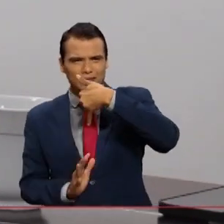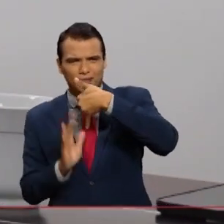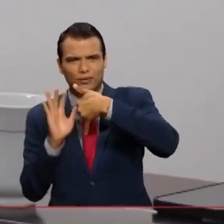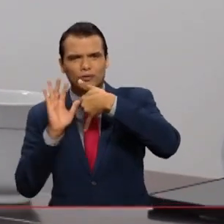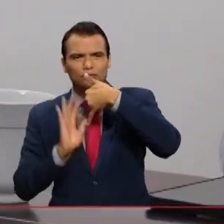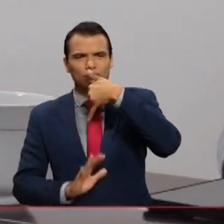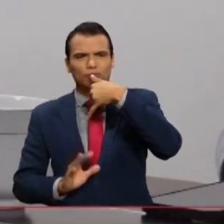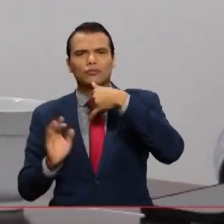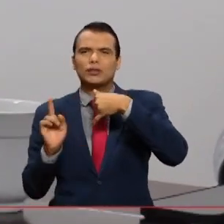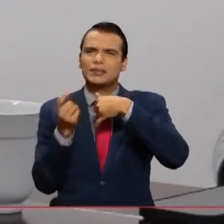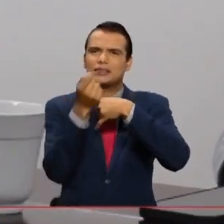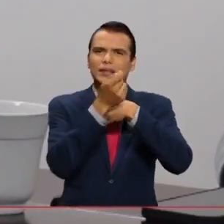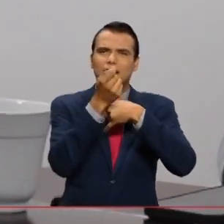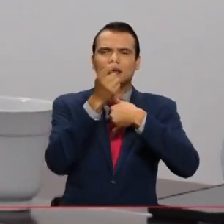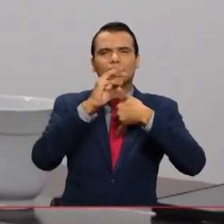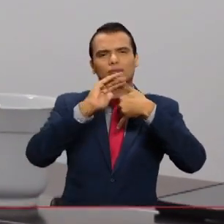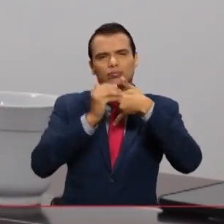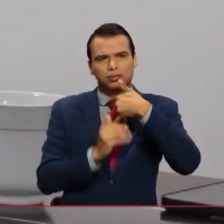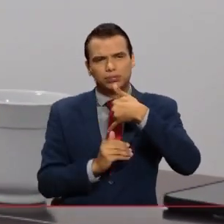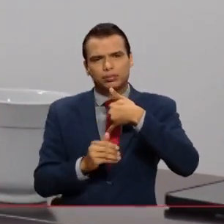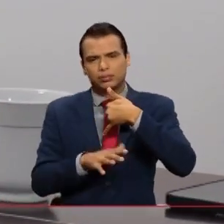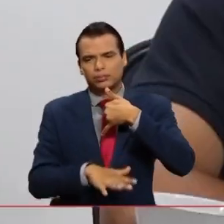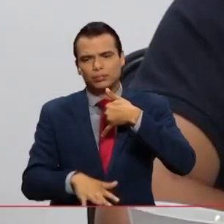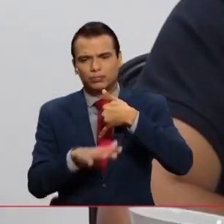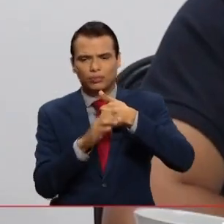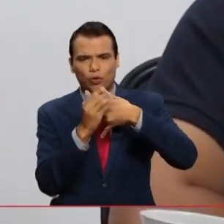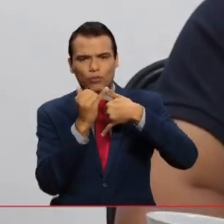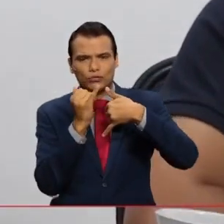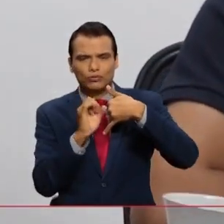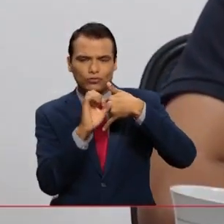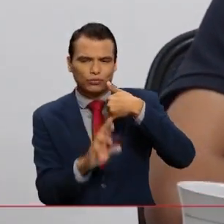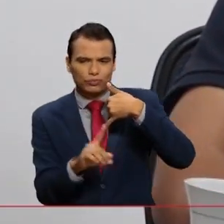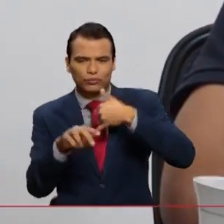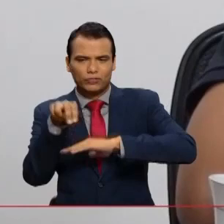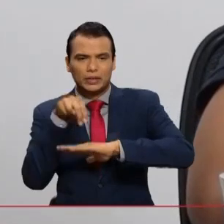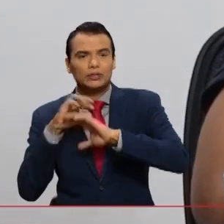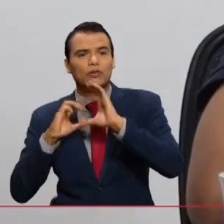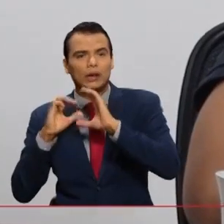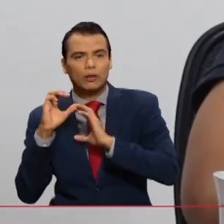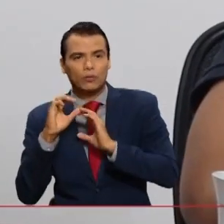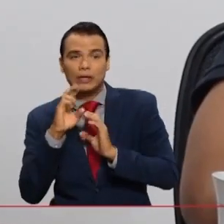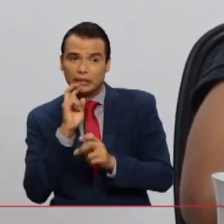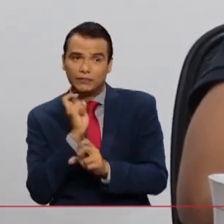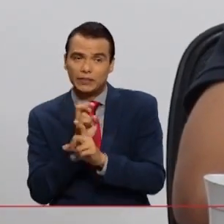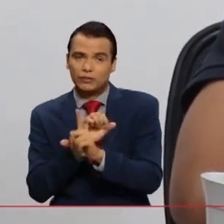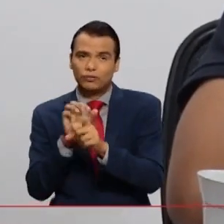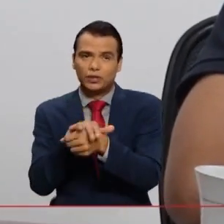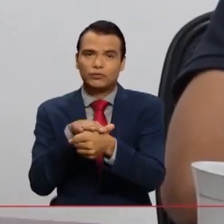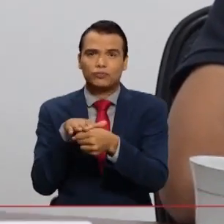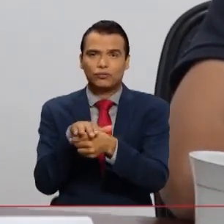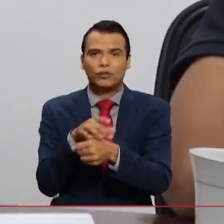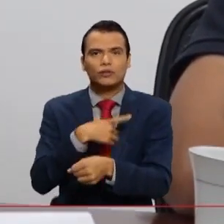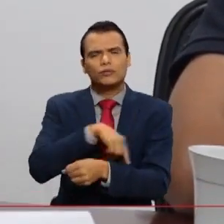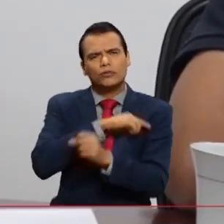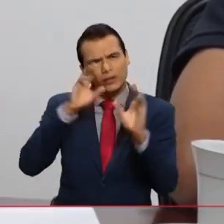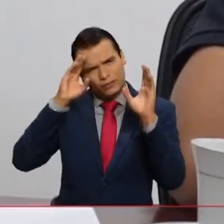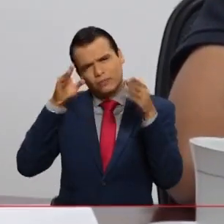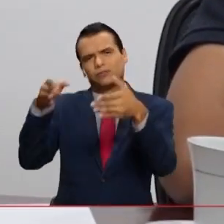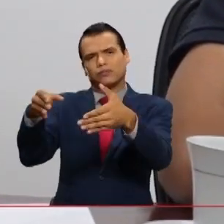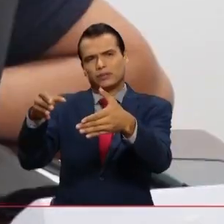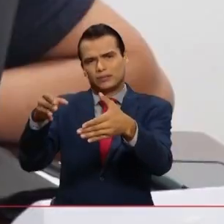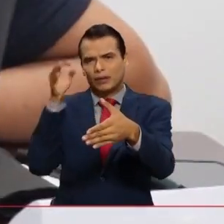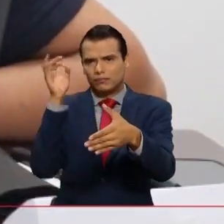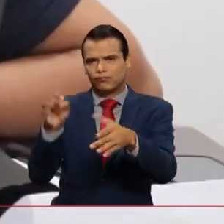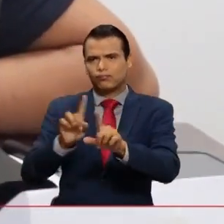de la zona andina, tanto de Nariño como de Cauca, tienen unas condiciones sociales muy precarias, y es hacia allá donde deberíamos enfocar